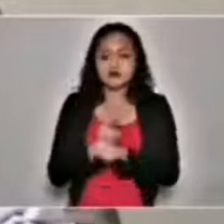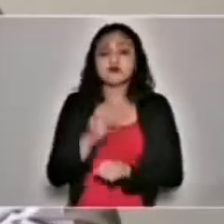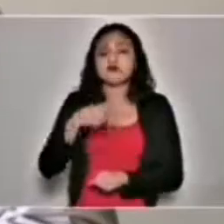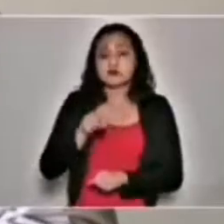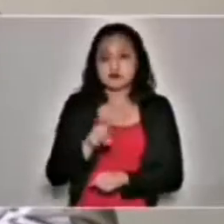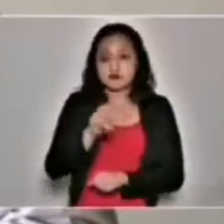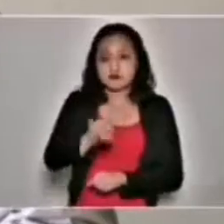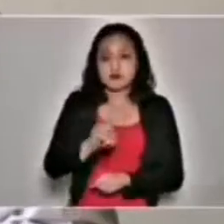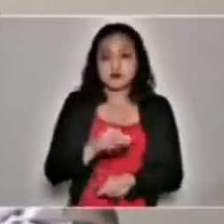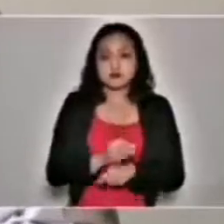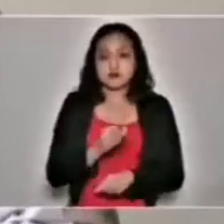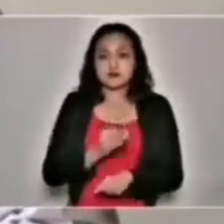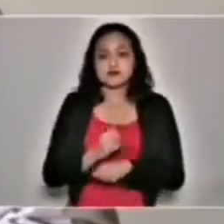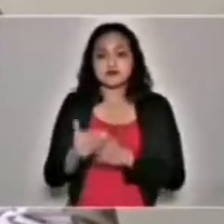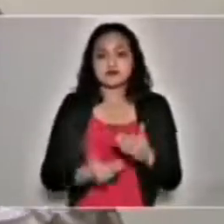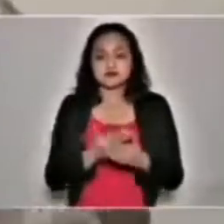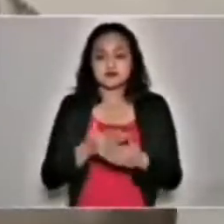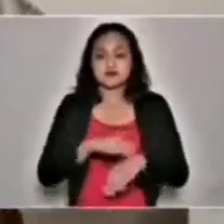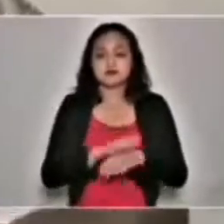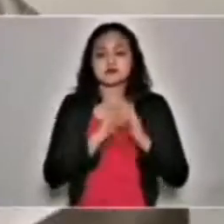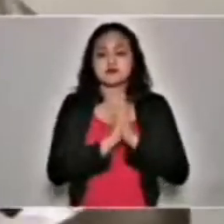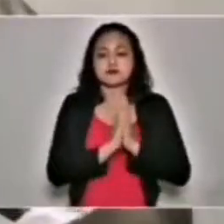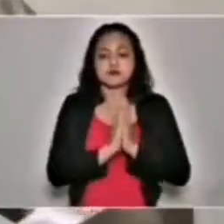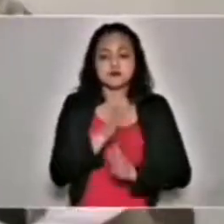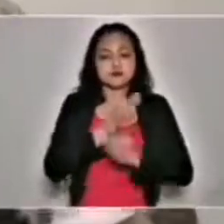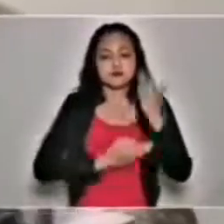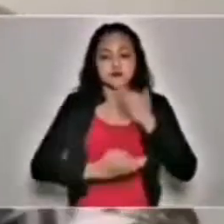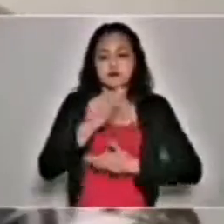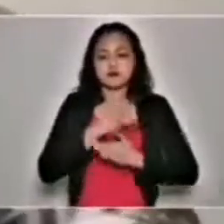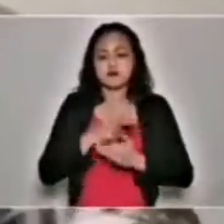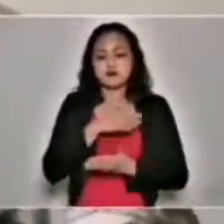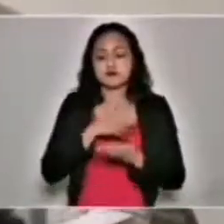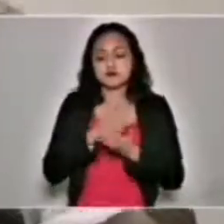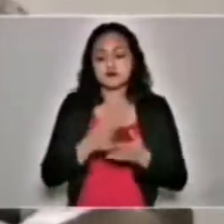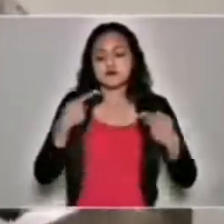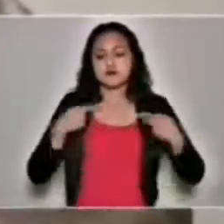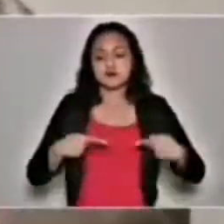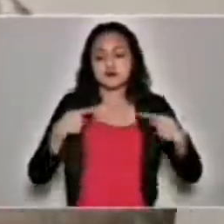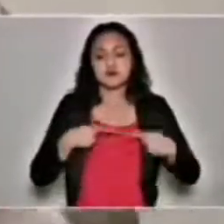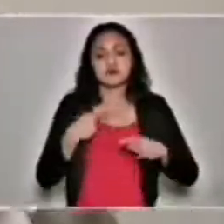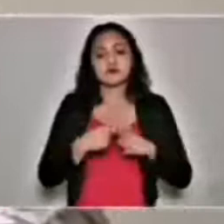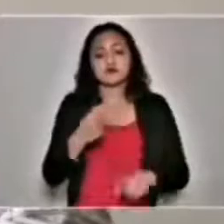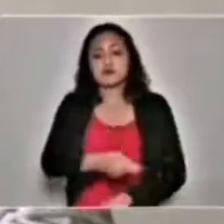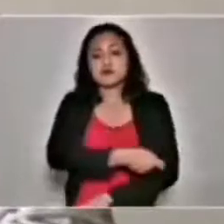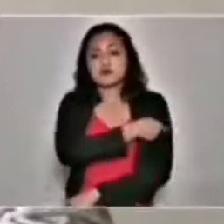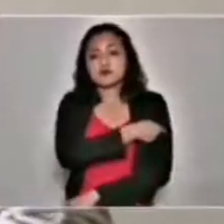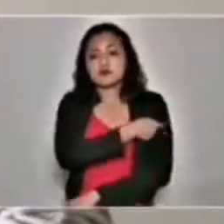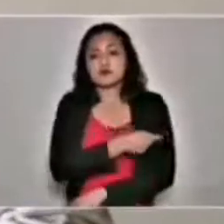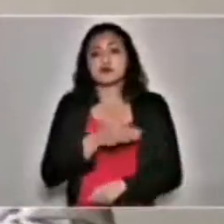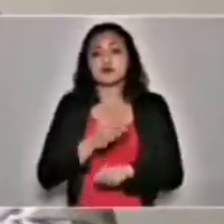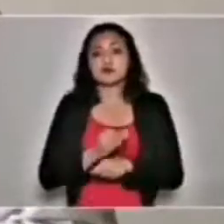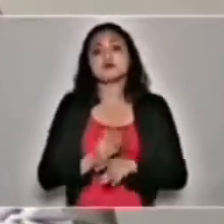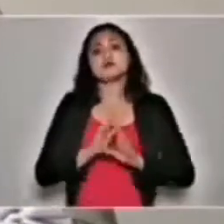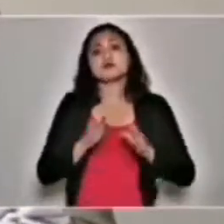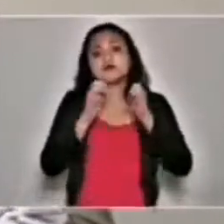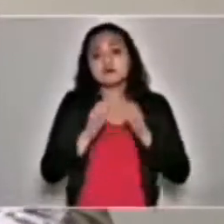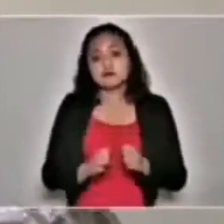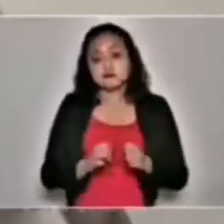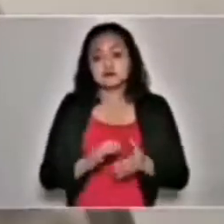pero sí pedirles por favor a toda la ciudadanía que va a ser vacunada que